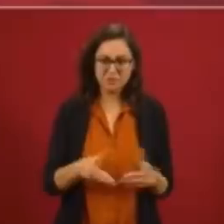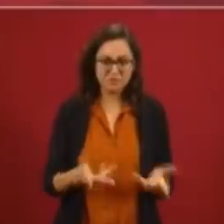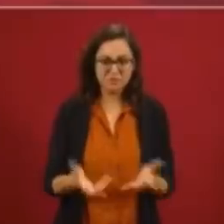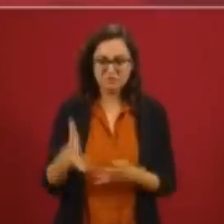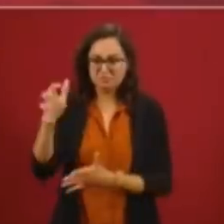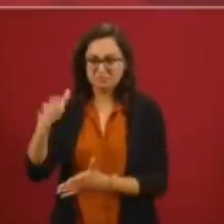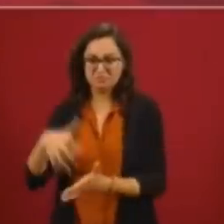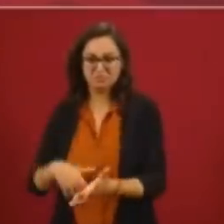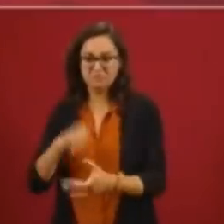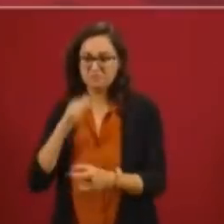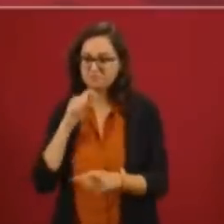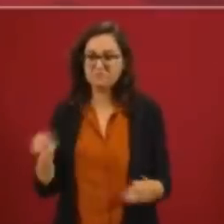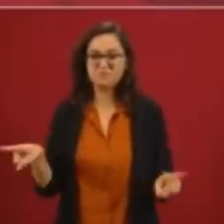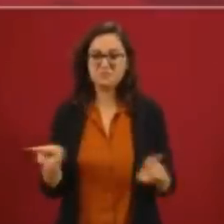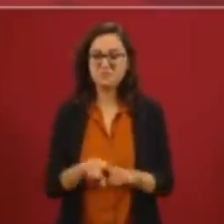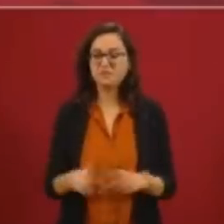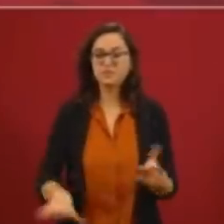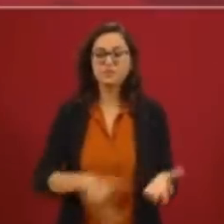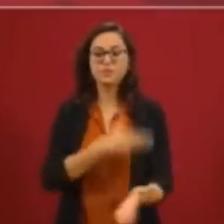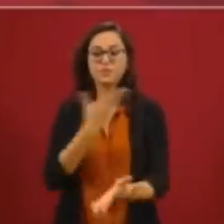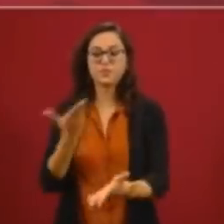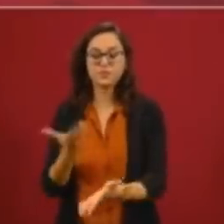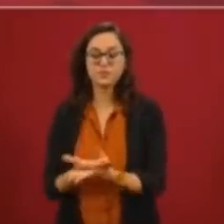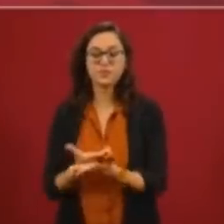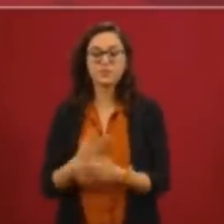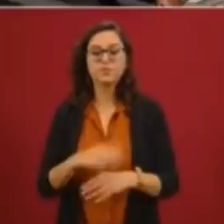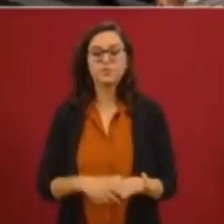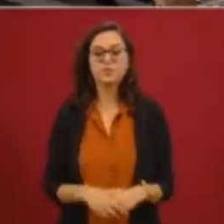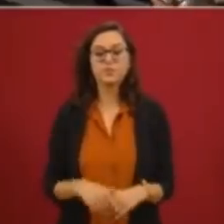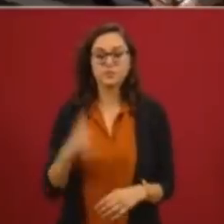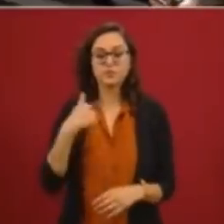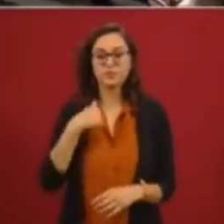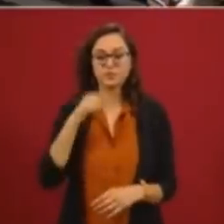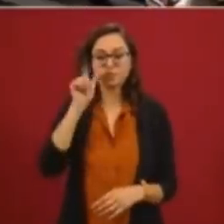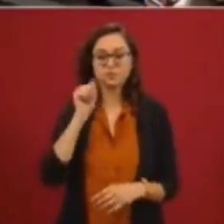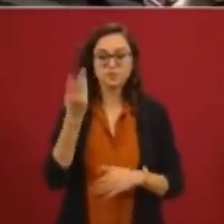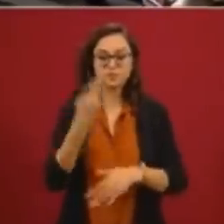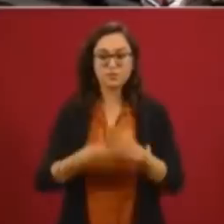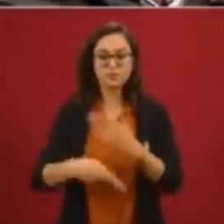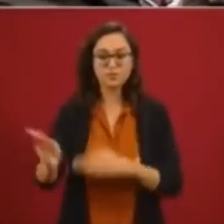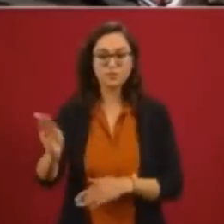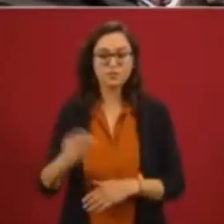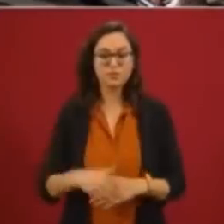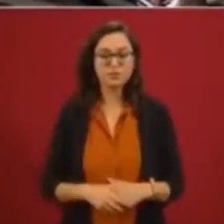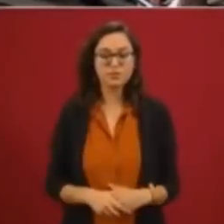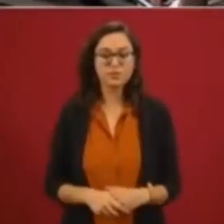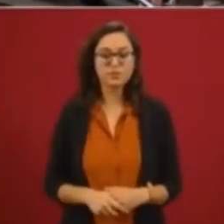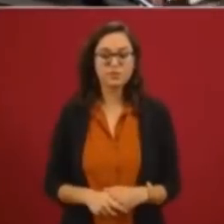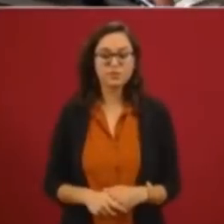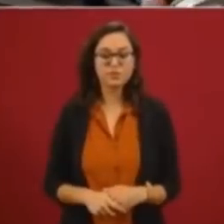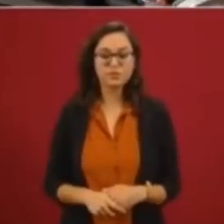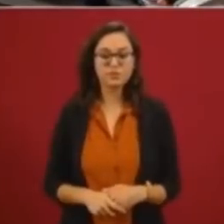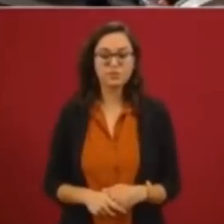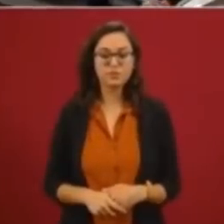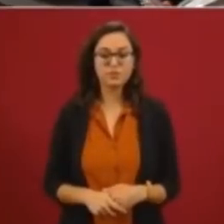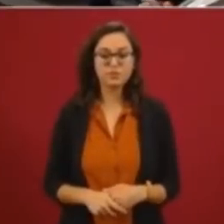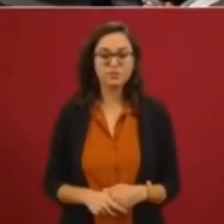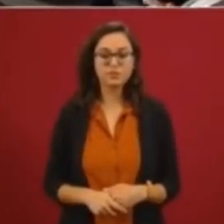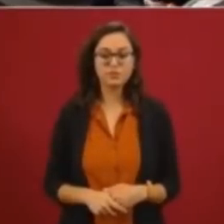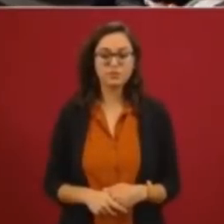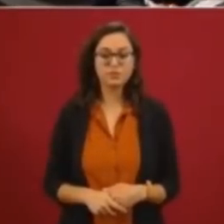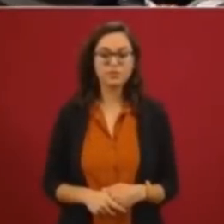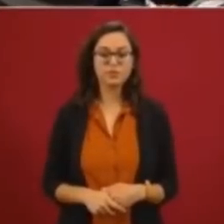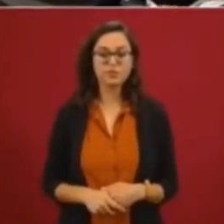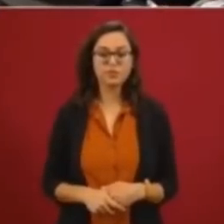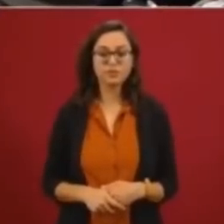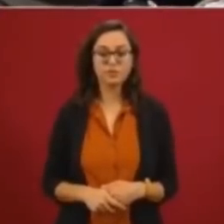el escrito que voy a presentar en su momento, si